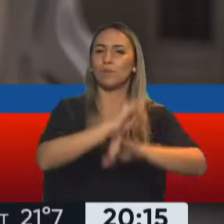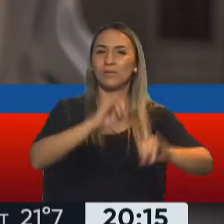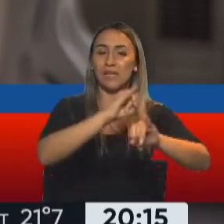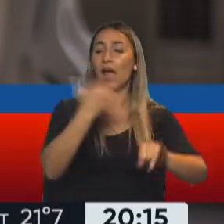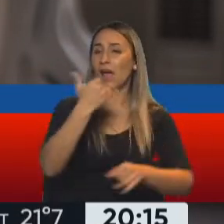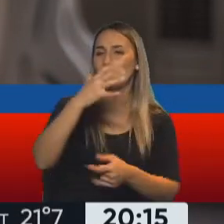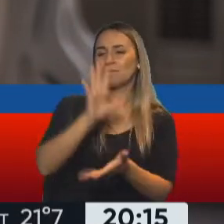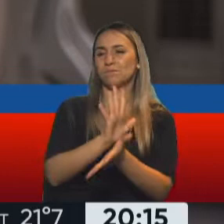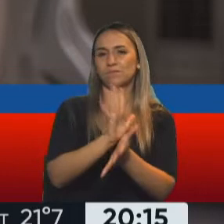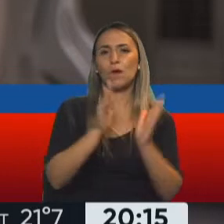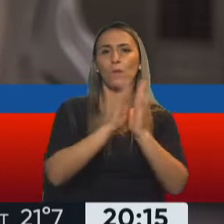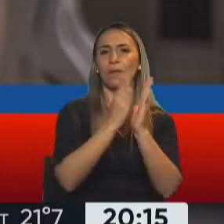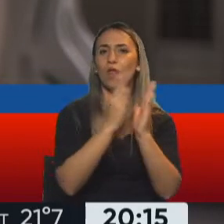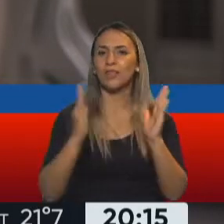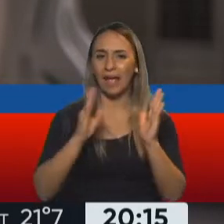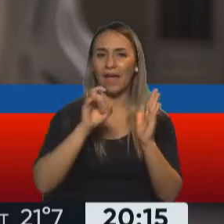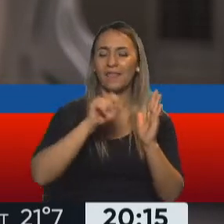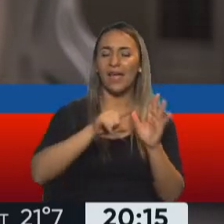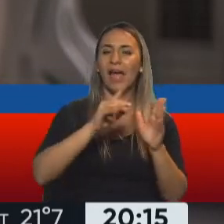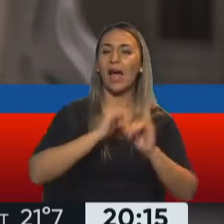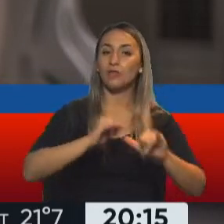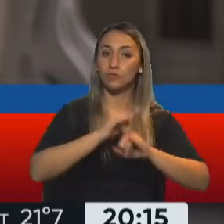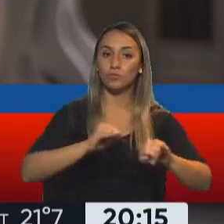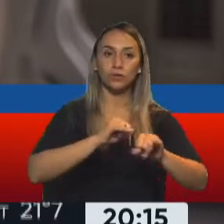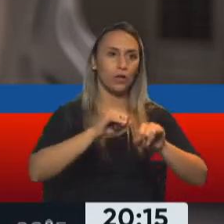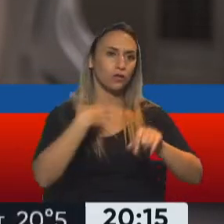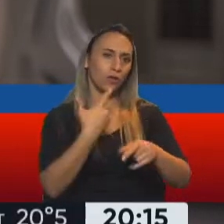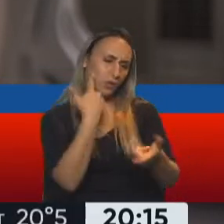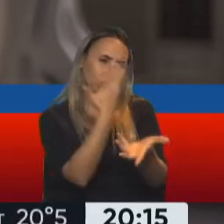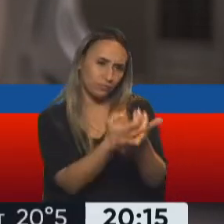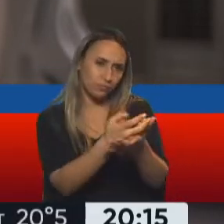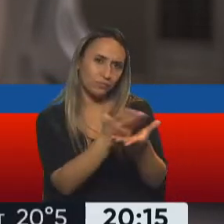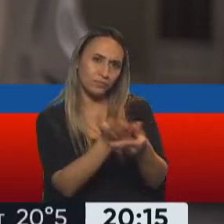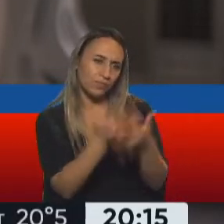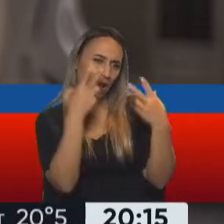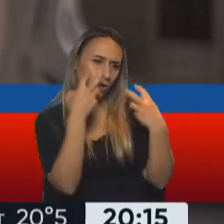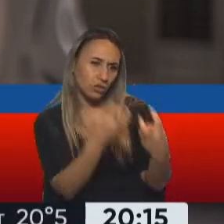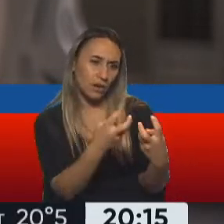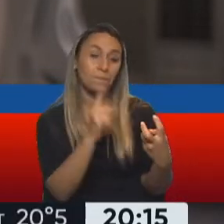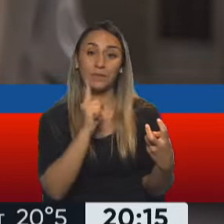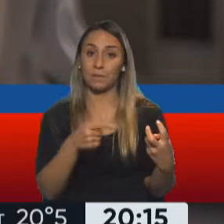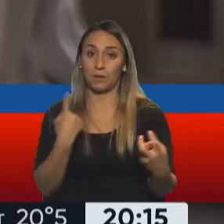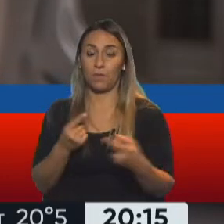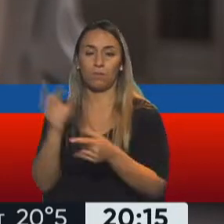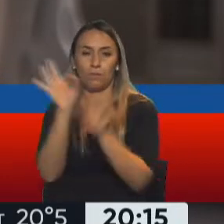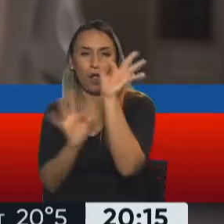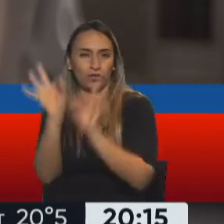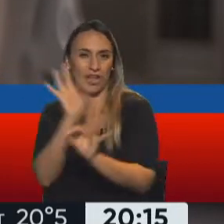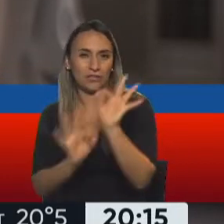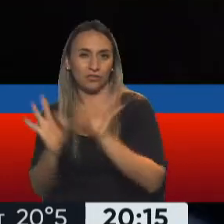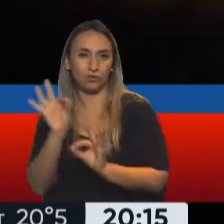anuncios que permite hacer un seguimiento de estas cuestiones por otro lado también tenemos nuestro proyecto de diseño